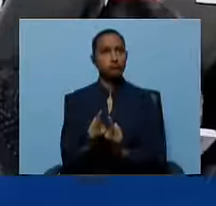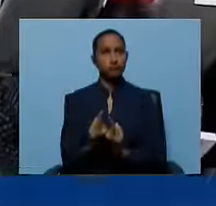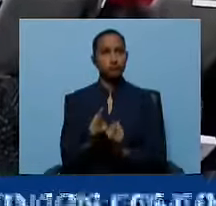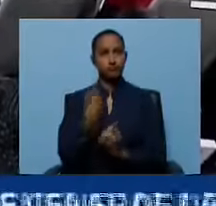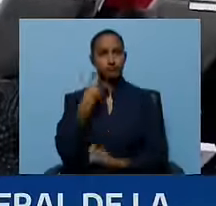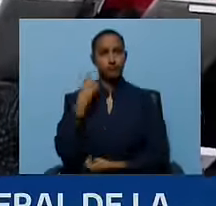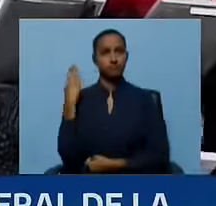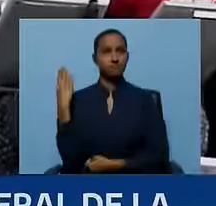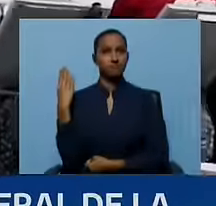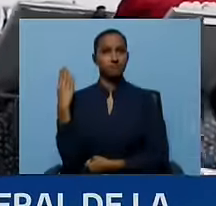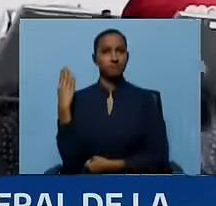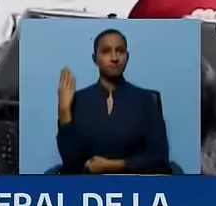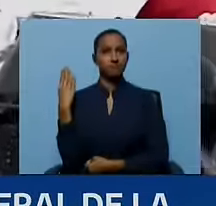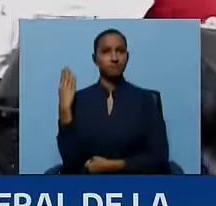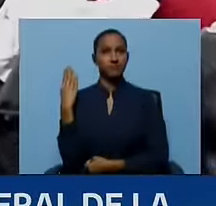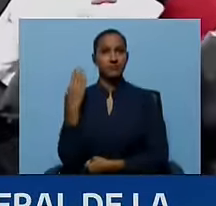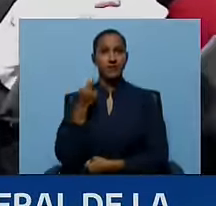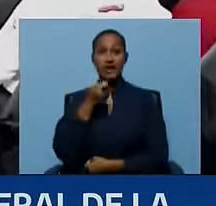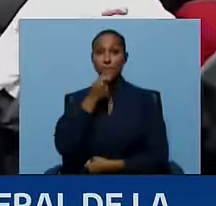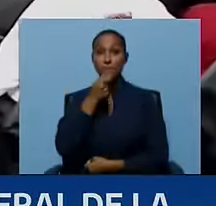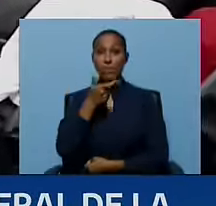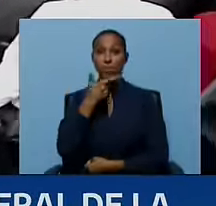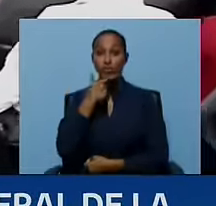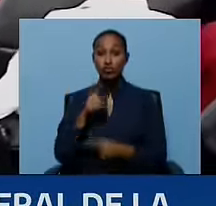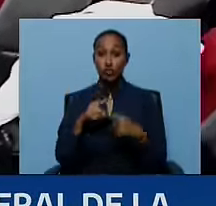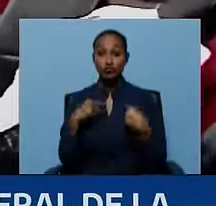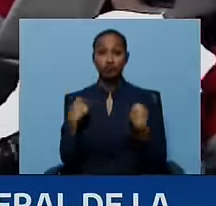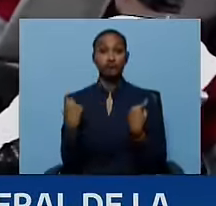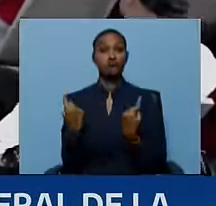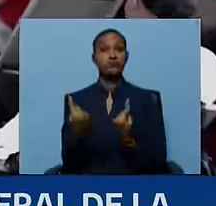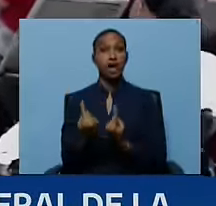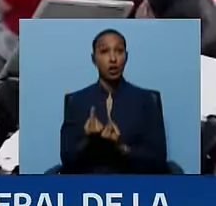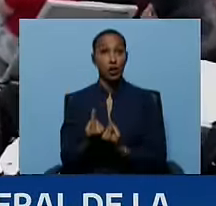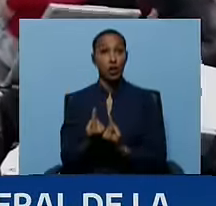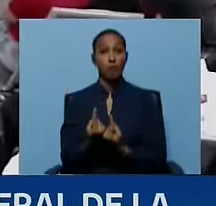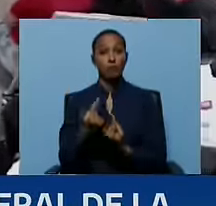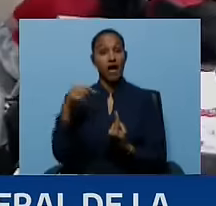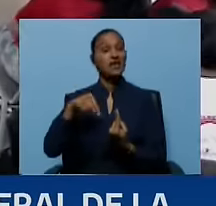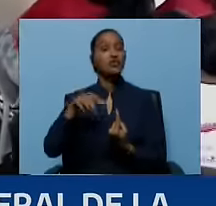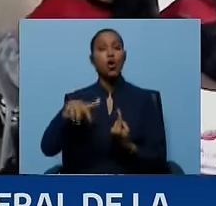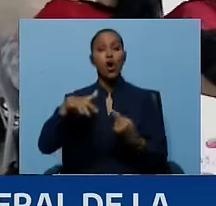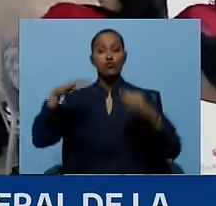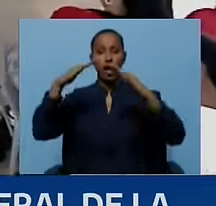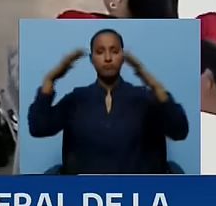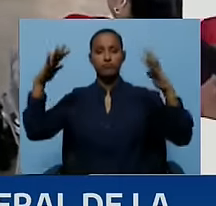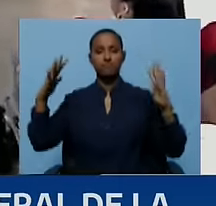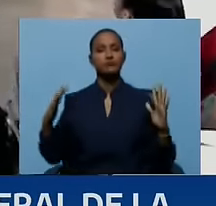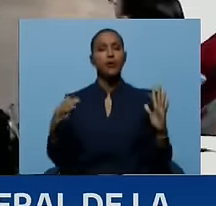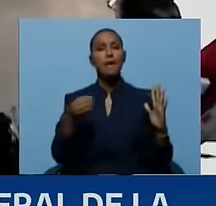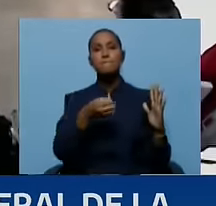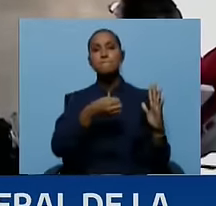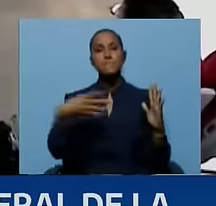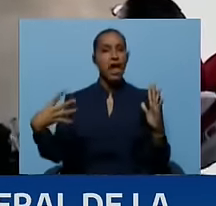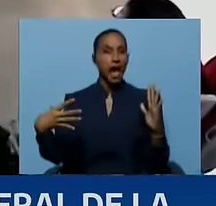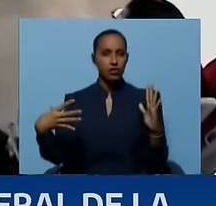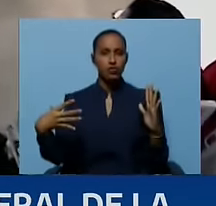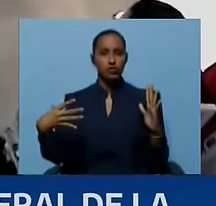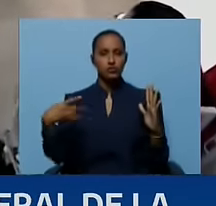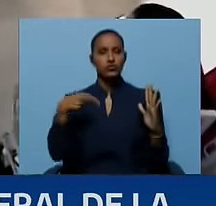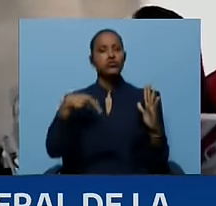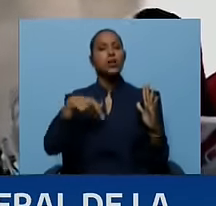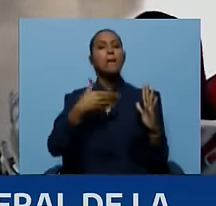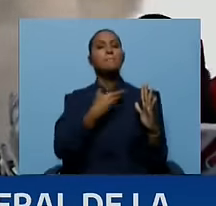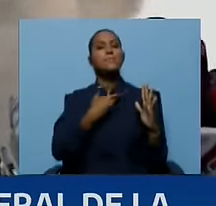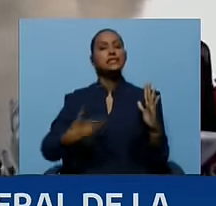tan hermoso del Palacio Blanco, aquí en el Palacio Presidencial